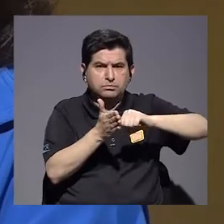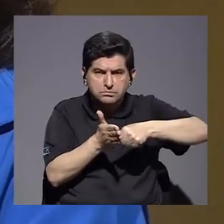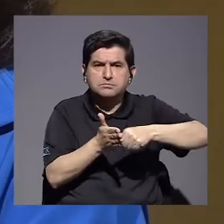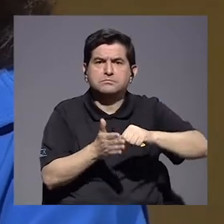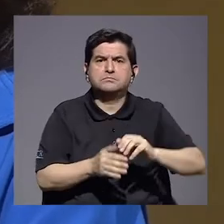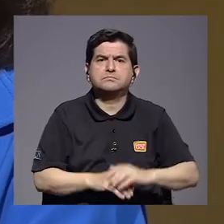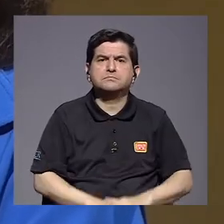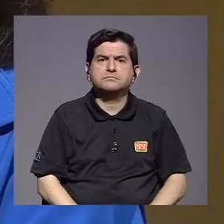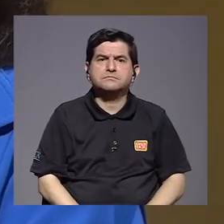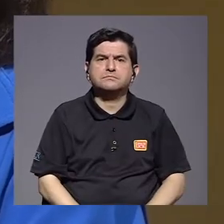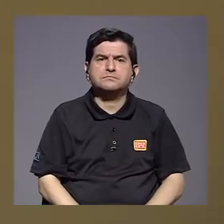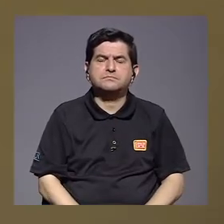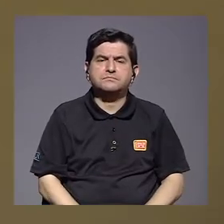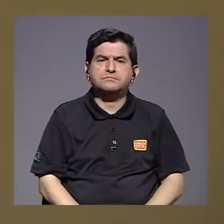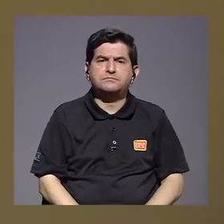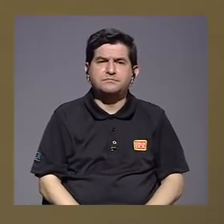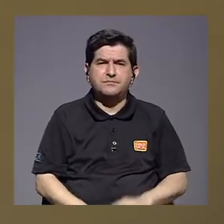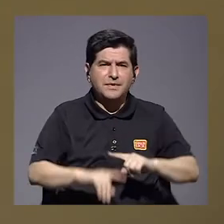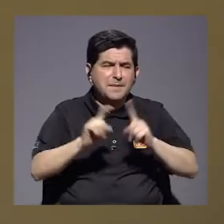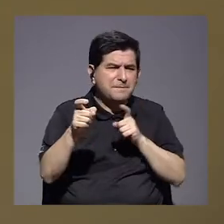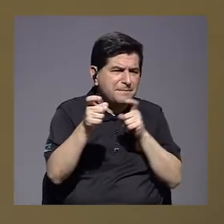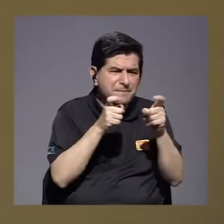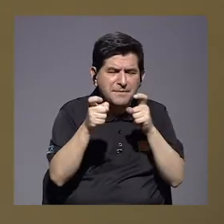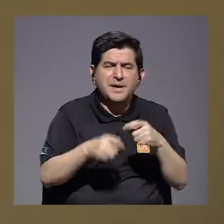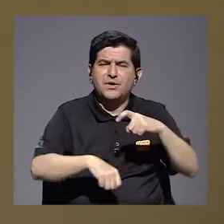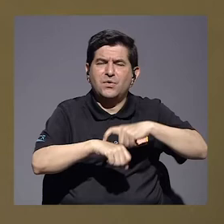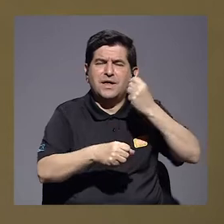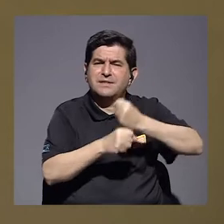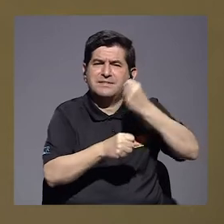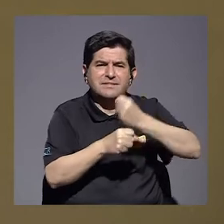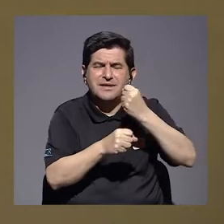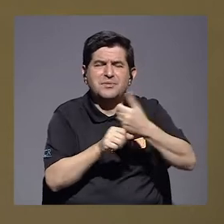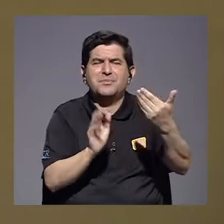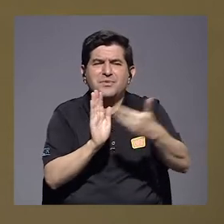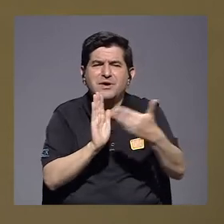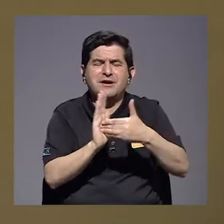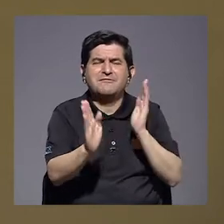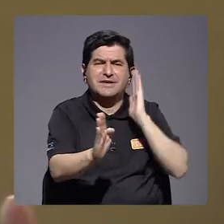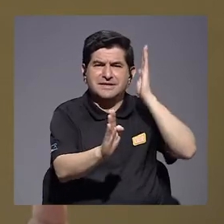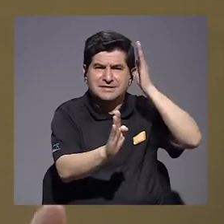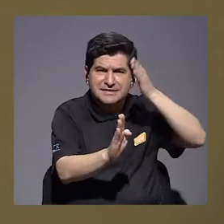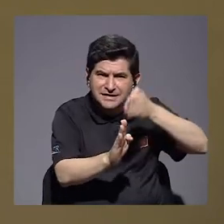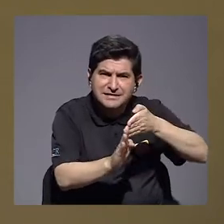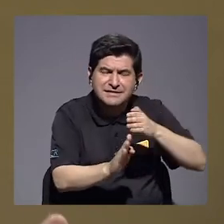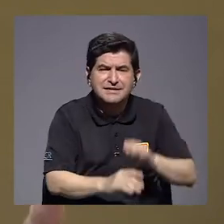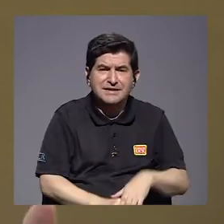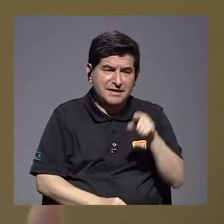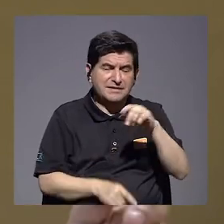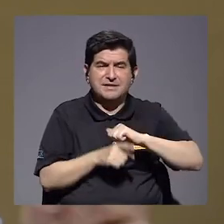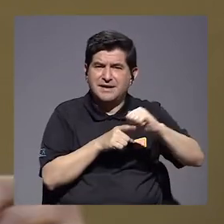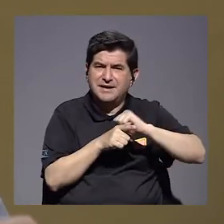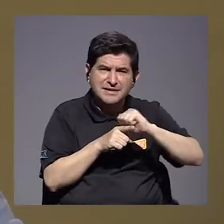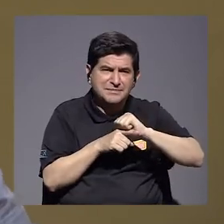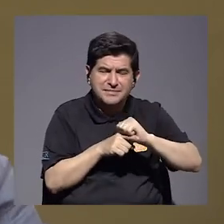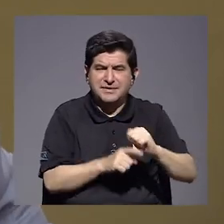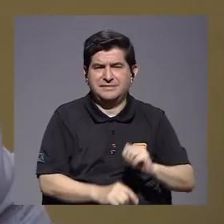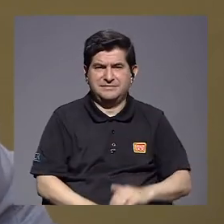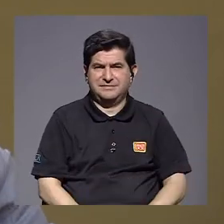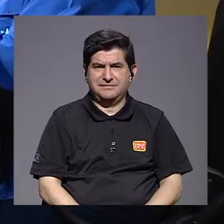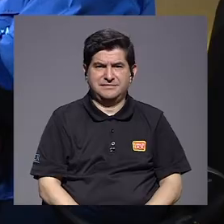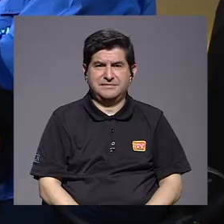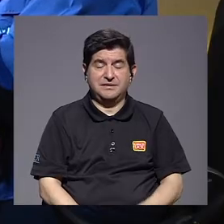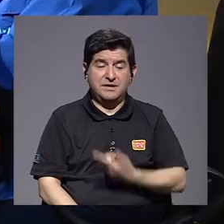obviamente. ¿Por qué hay racionamientos en horas laborales que tienen una afectación directa sobre esa práctica tan